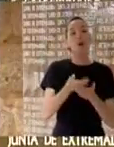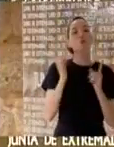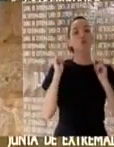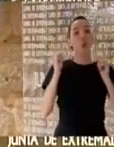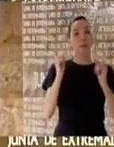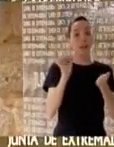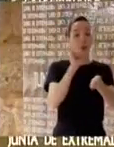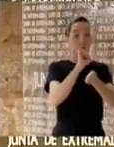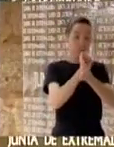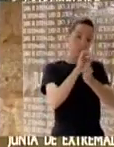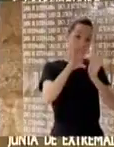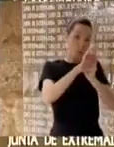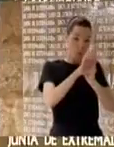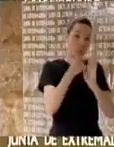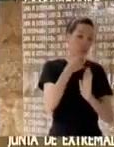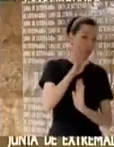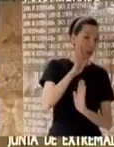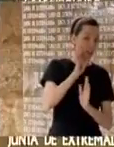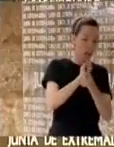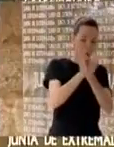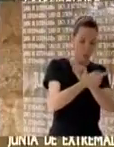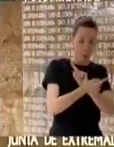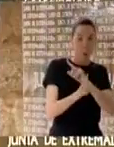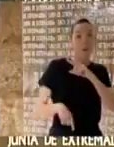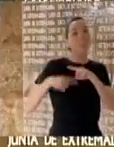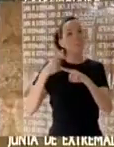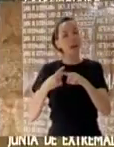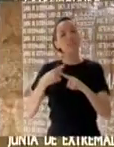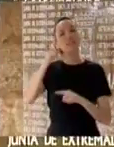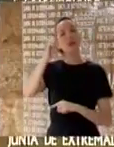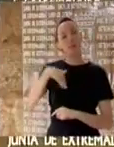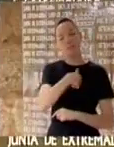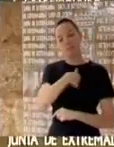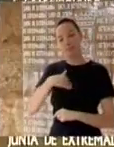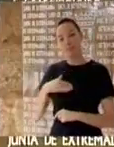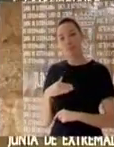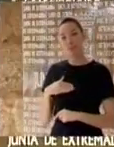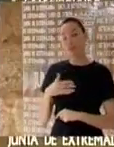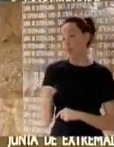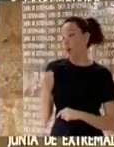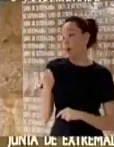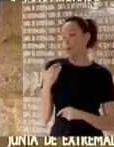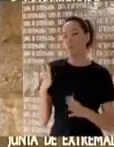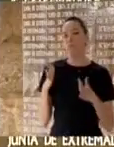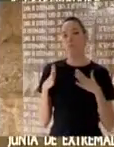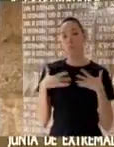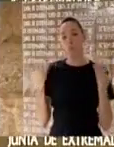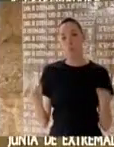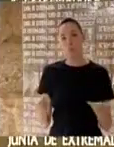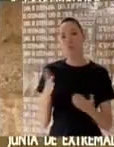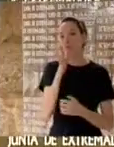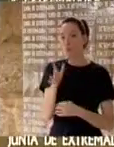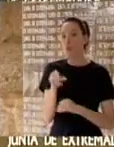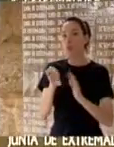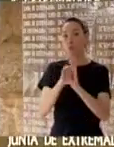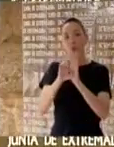del Código Penal, como les hemos indicado, sino también, como ha dicho el presidente de la Junta de Extremadura, después de lo que ocurrió ayer, esa lealtad constitucional se